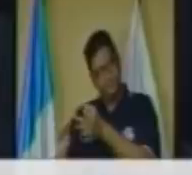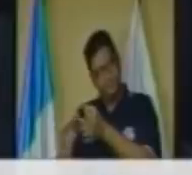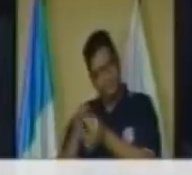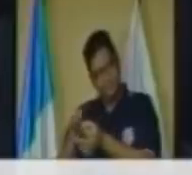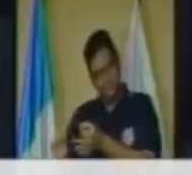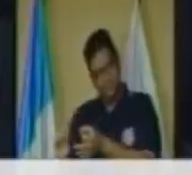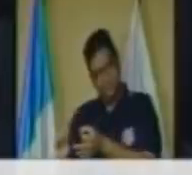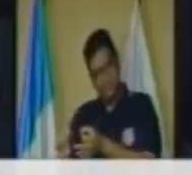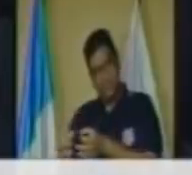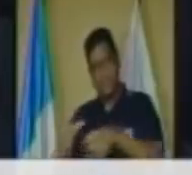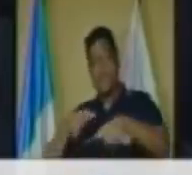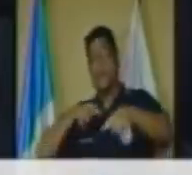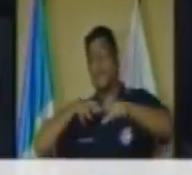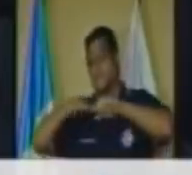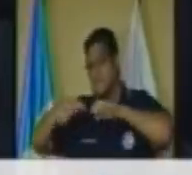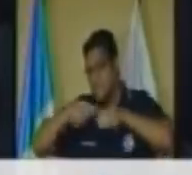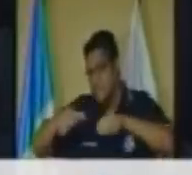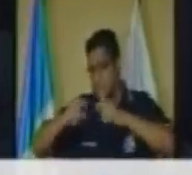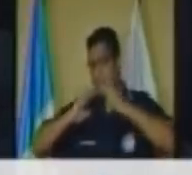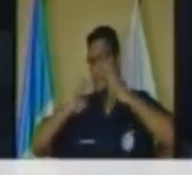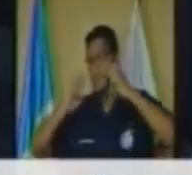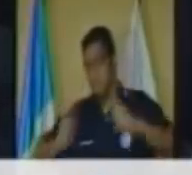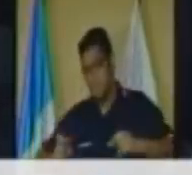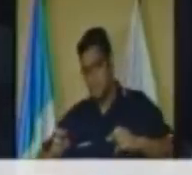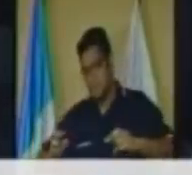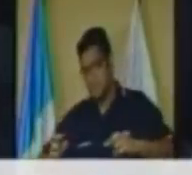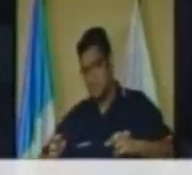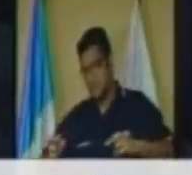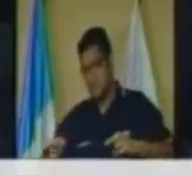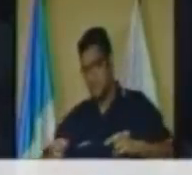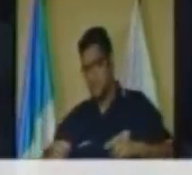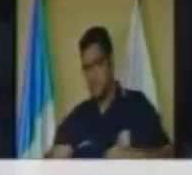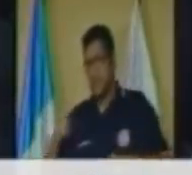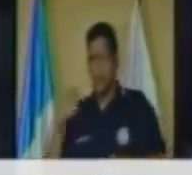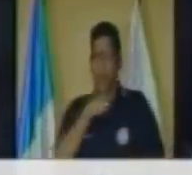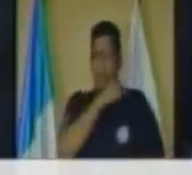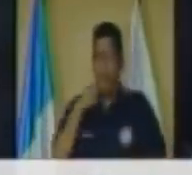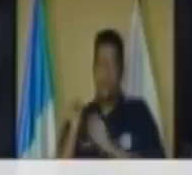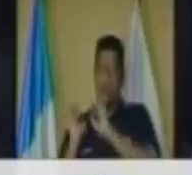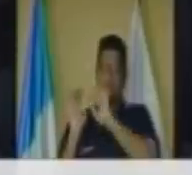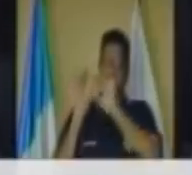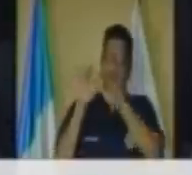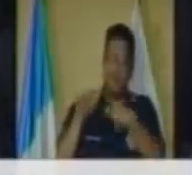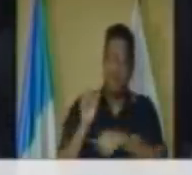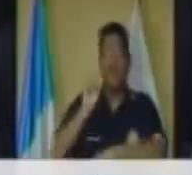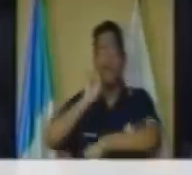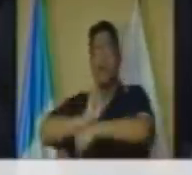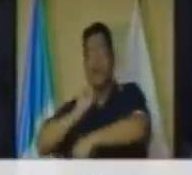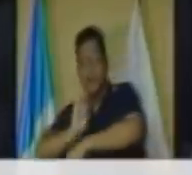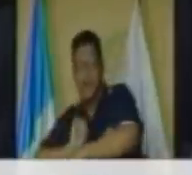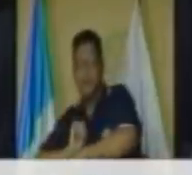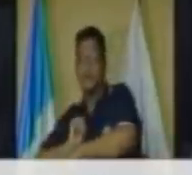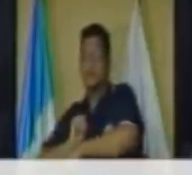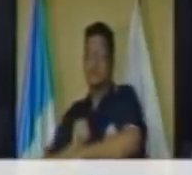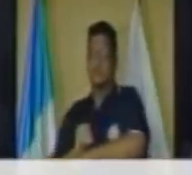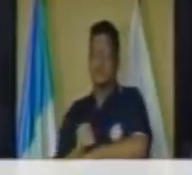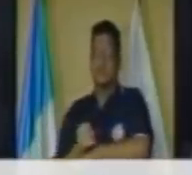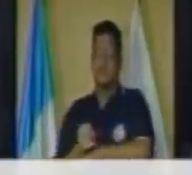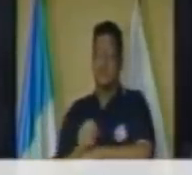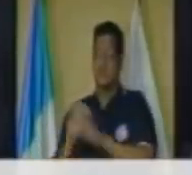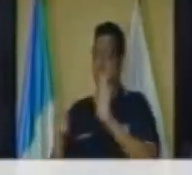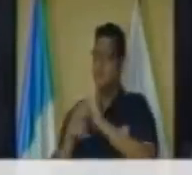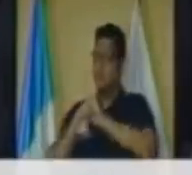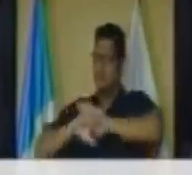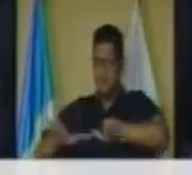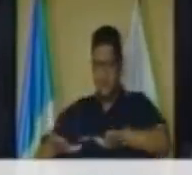y no laboral, estamos hablando de laboral, de que eso va a